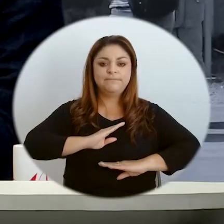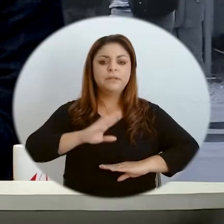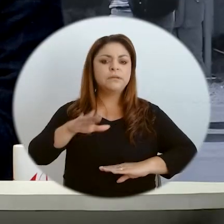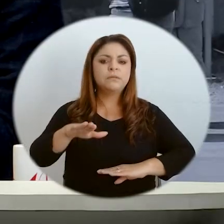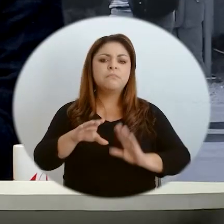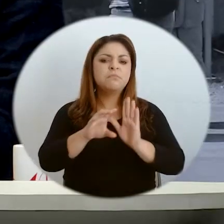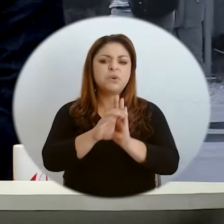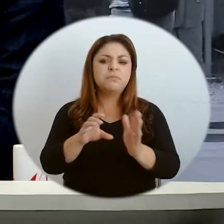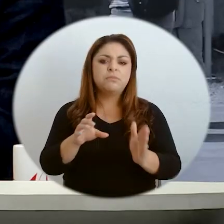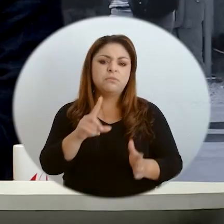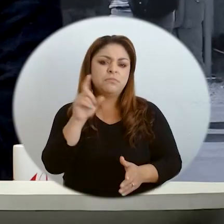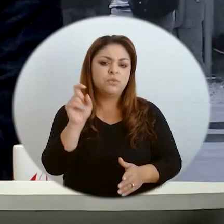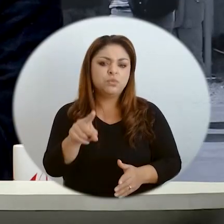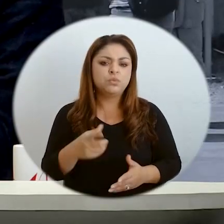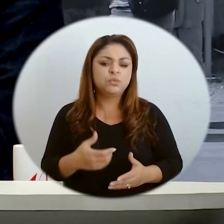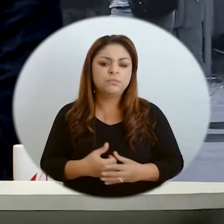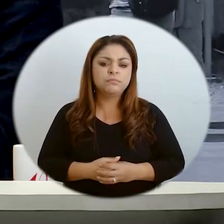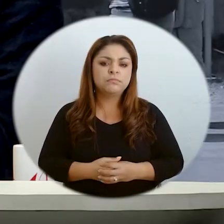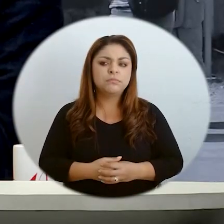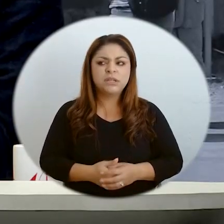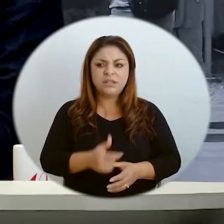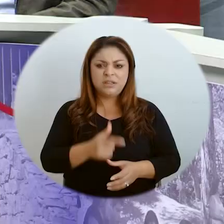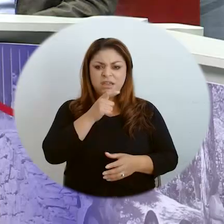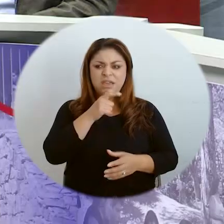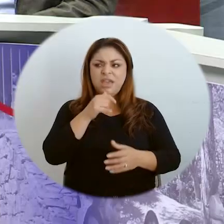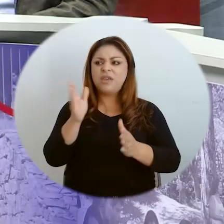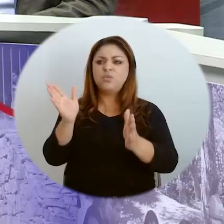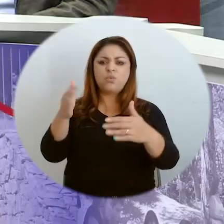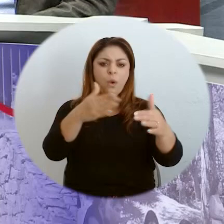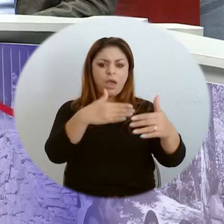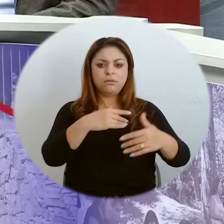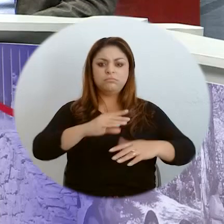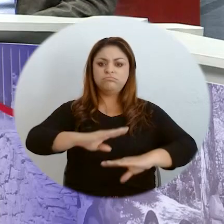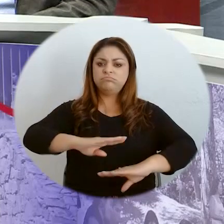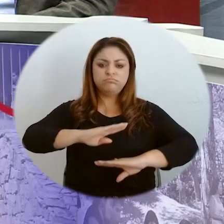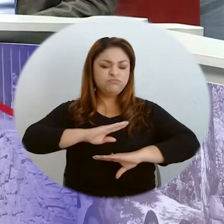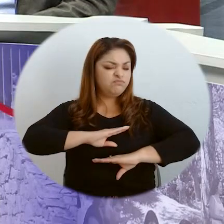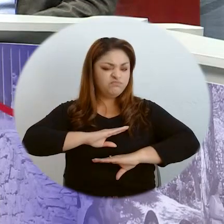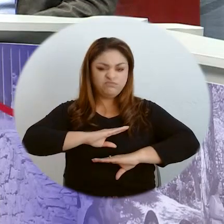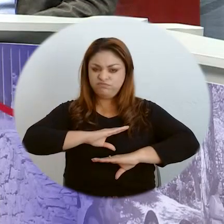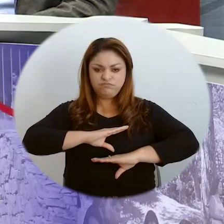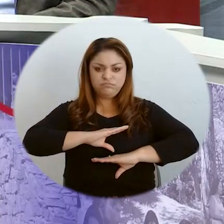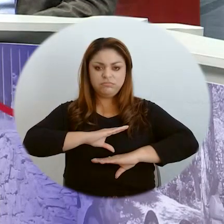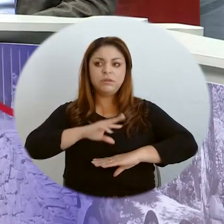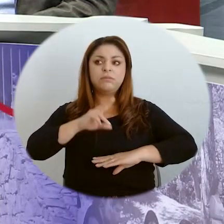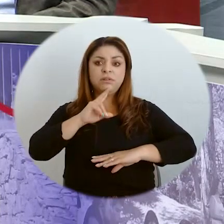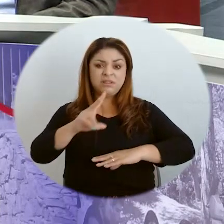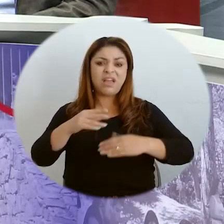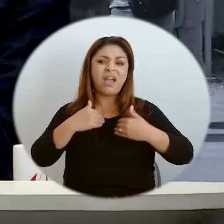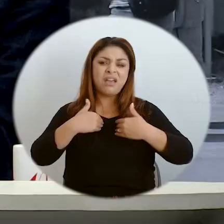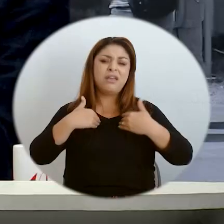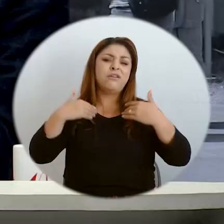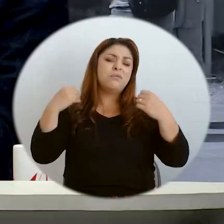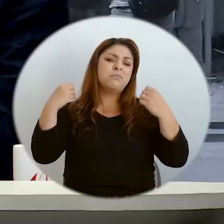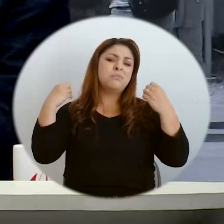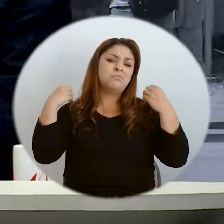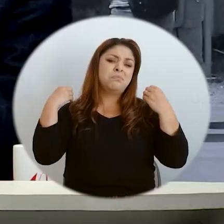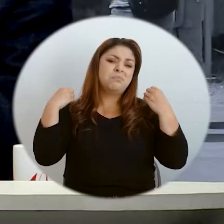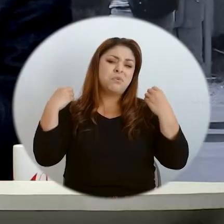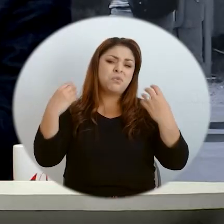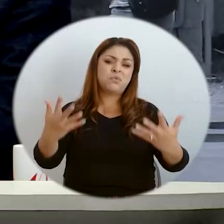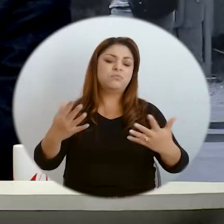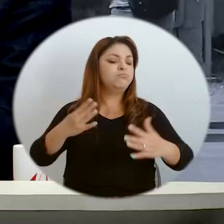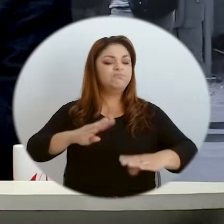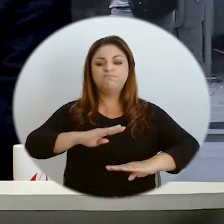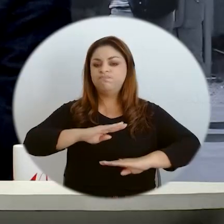uno se pregunta, ¿quién no está insatisfecho? Es decir, sí, las encuestas de opinión reflejan en general alta